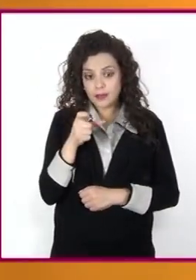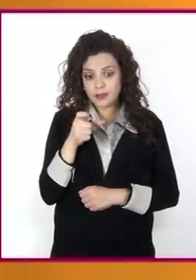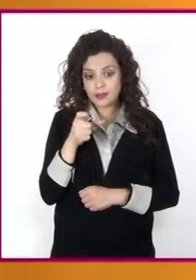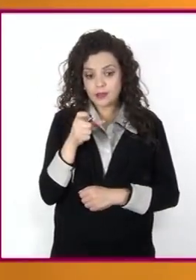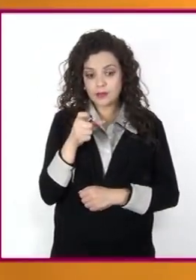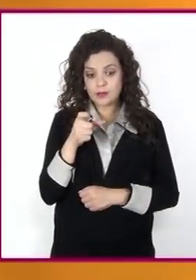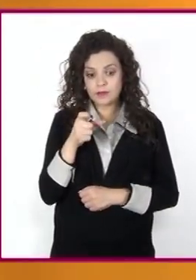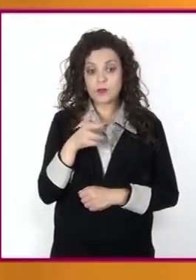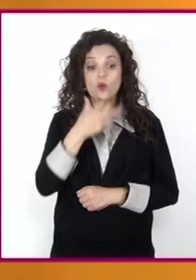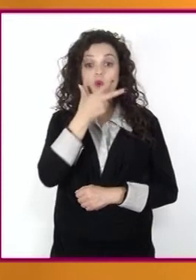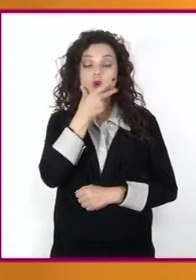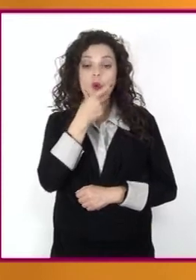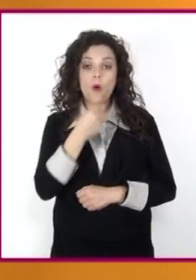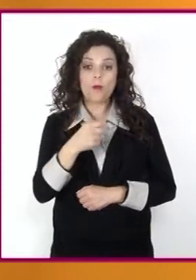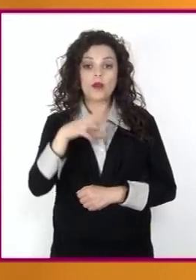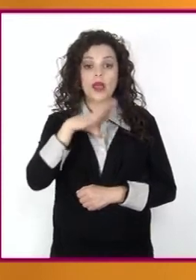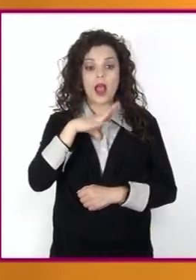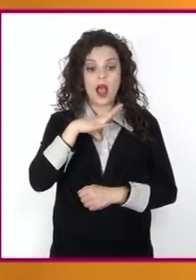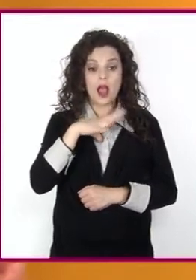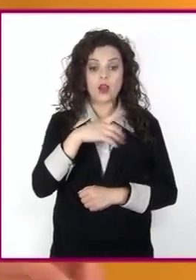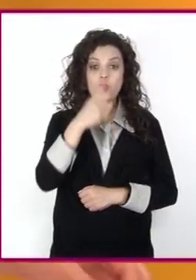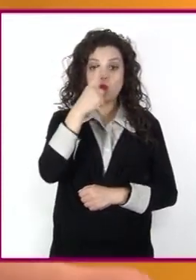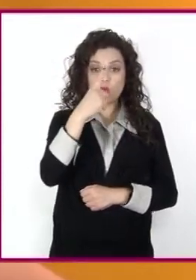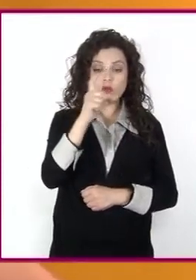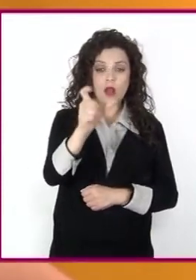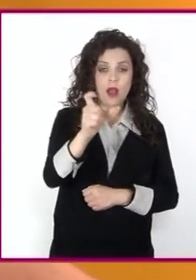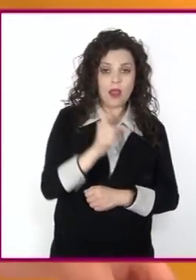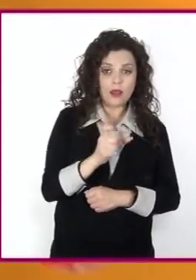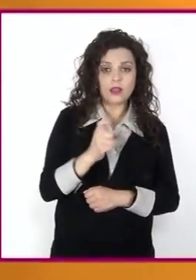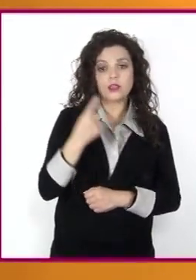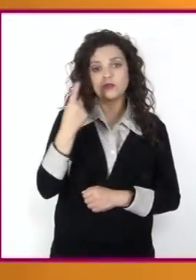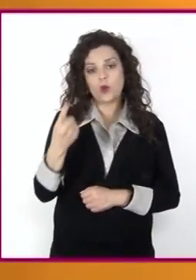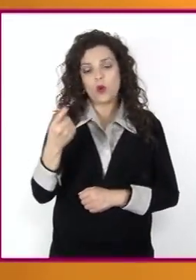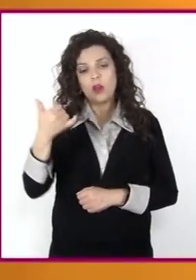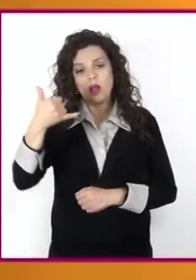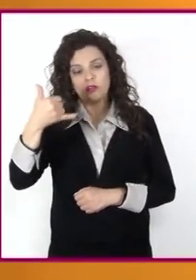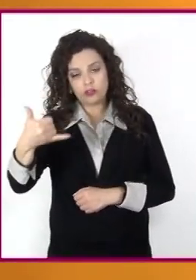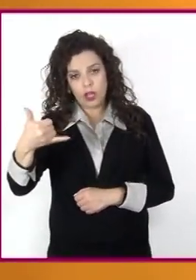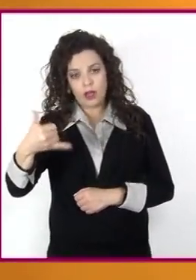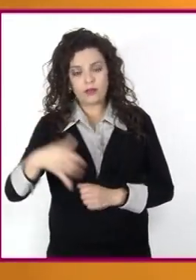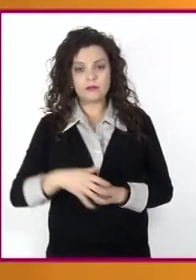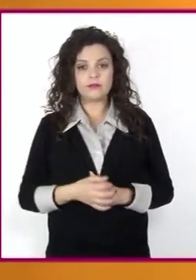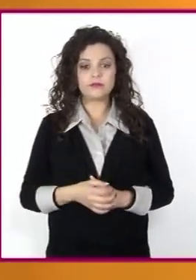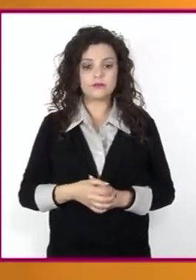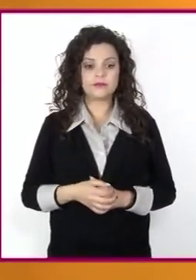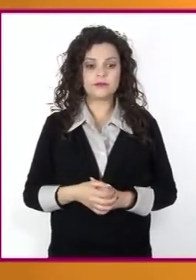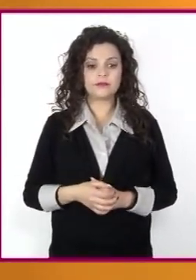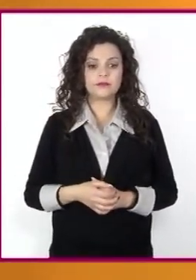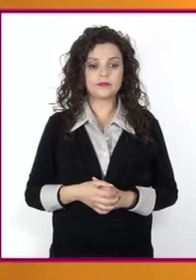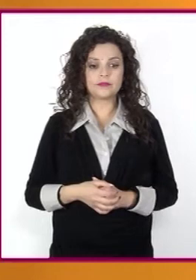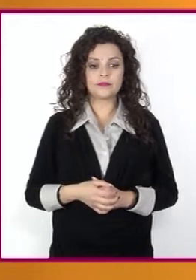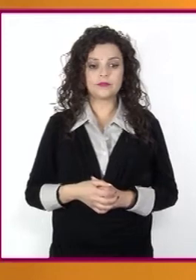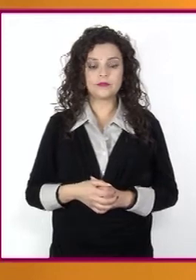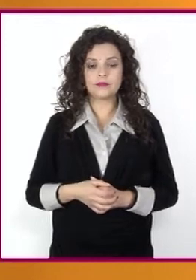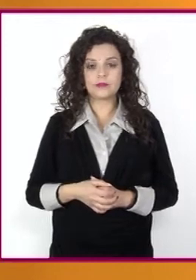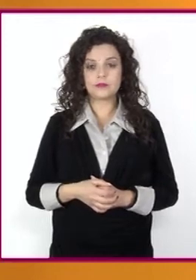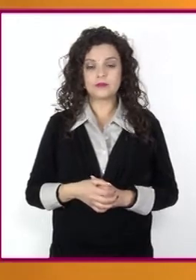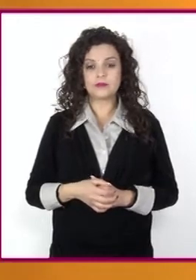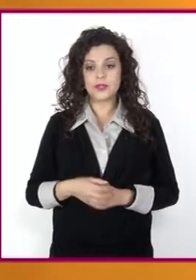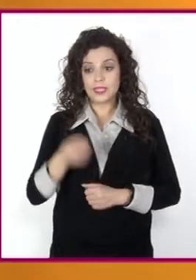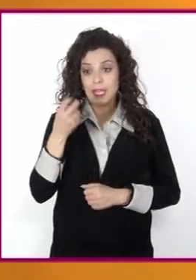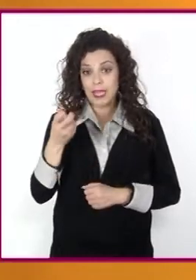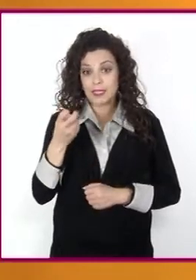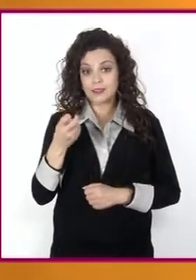mientras que el masculino tiene uno X y otro Y. Los cromosomas sexuales son